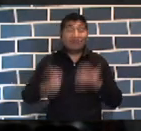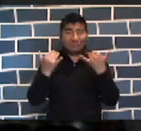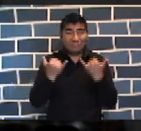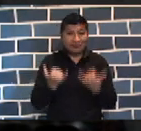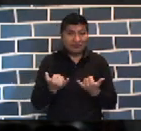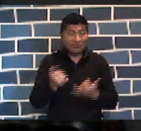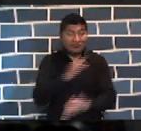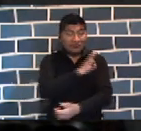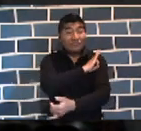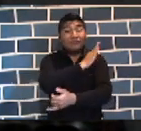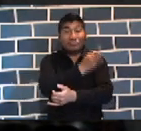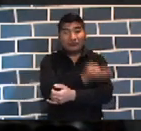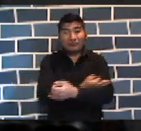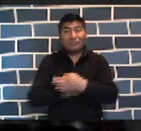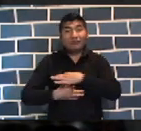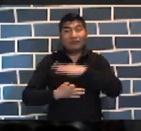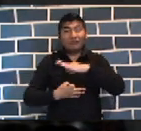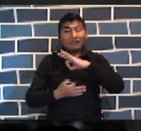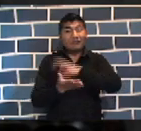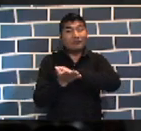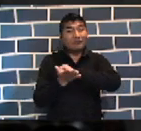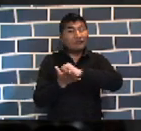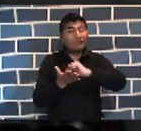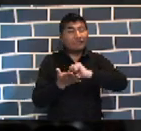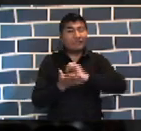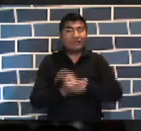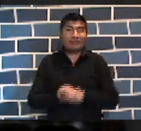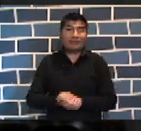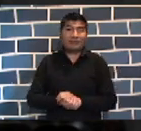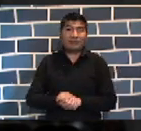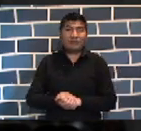la fuerza del Espíritu Santo.